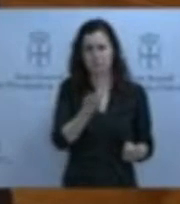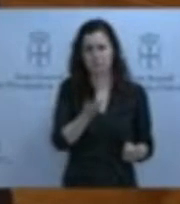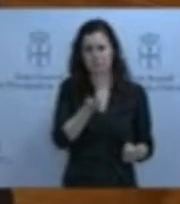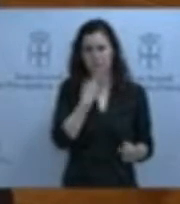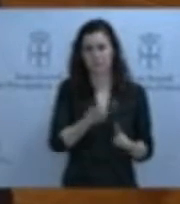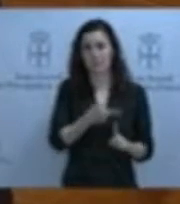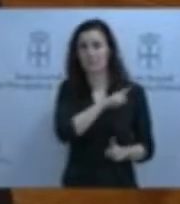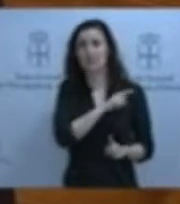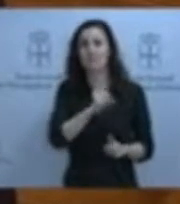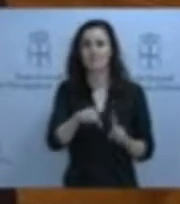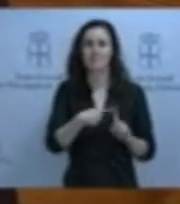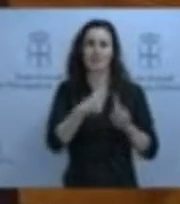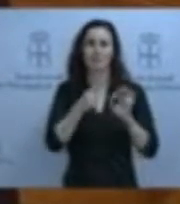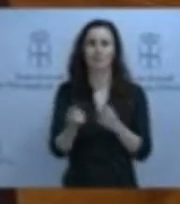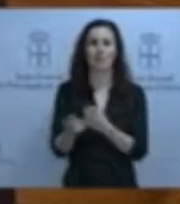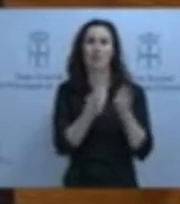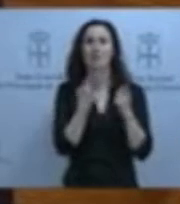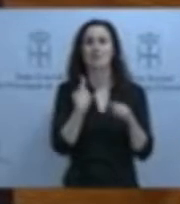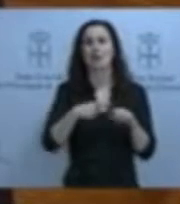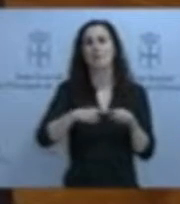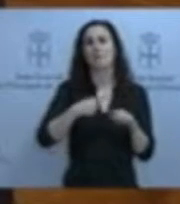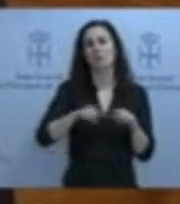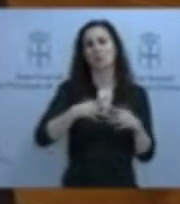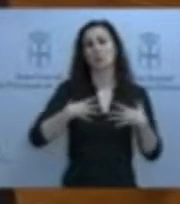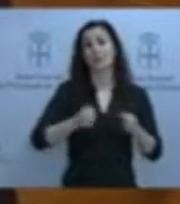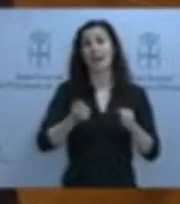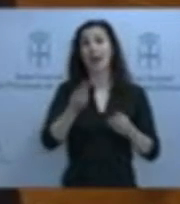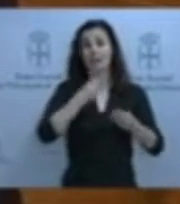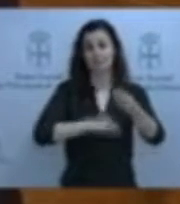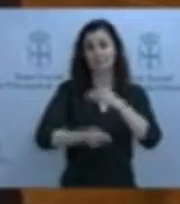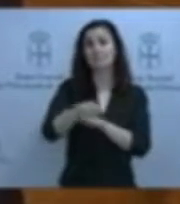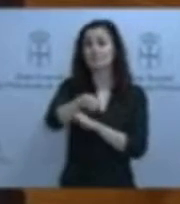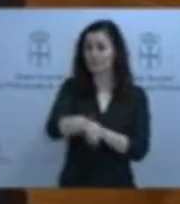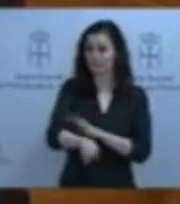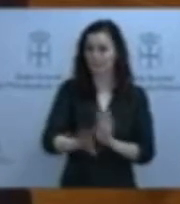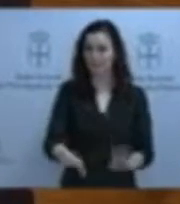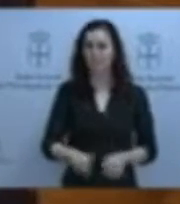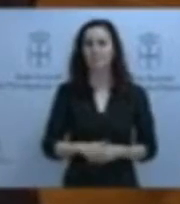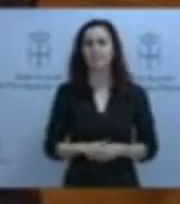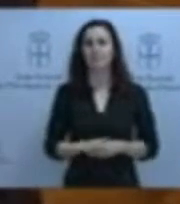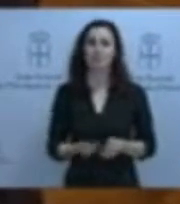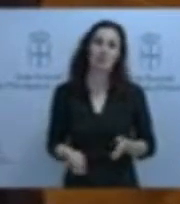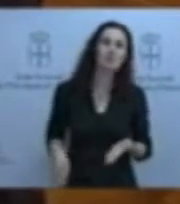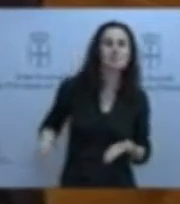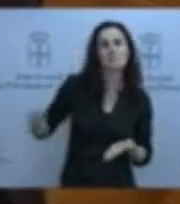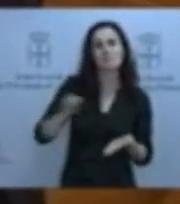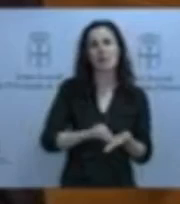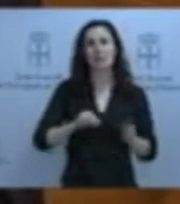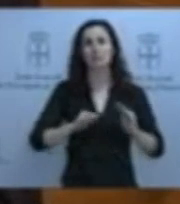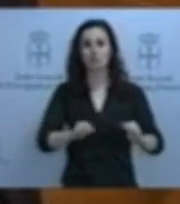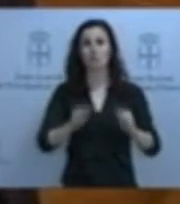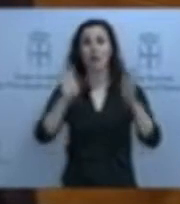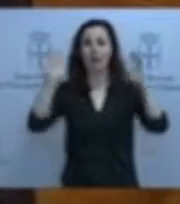en la necesidad de productos sanitarios e incluso nutricionales. La incorporación de la atención